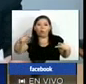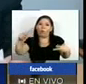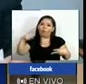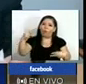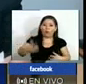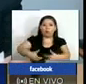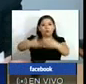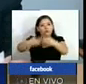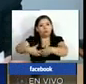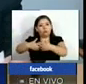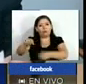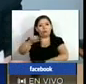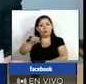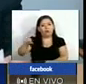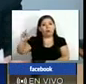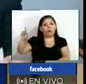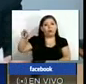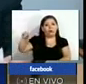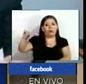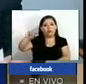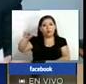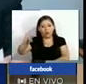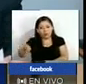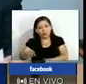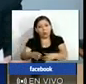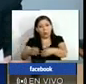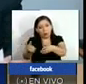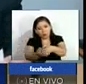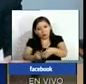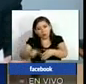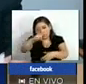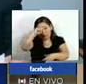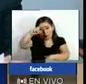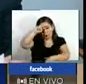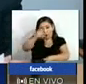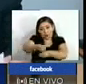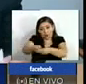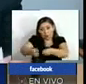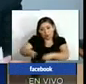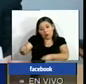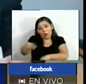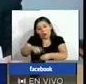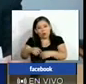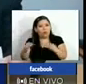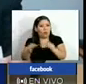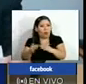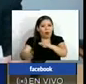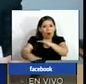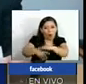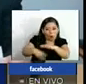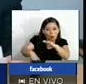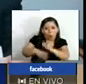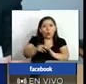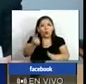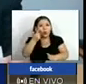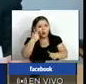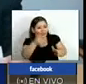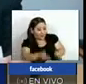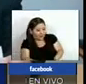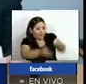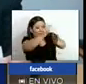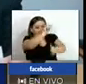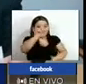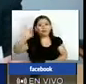José Aquiles Enrique Raiz, así como empleados administrativos acusados de presuntos actos de corrupción al interior de la Fiscalía General